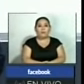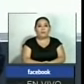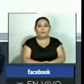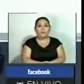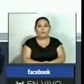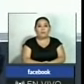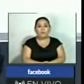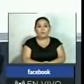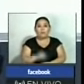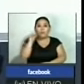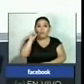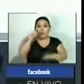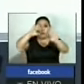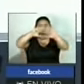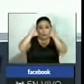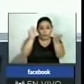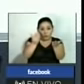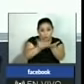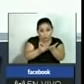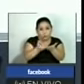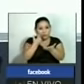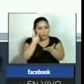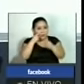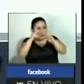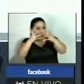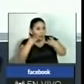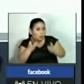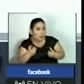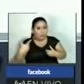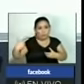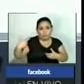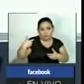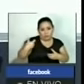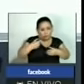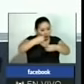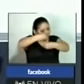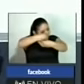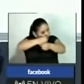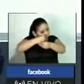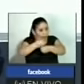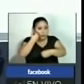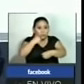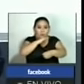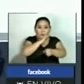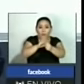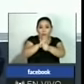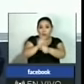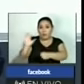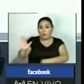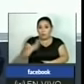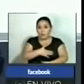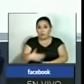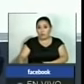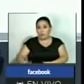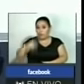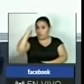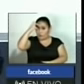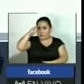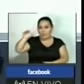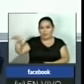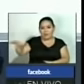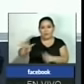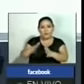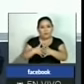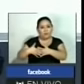Viene con la comunidad internacional volcada en la búsqueda y desarrollo de una vacuna contra el COVID-19. El presidente Donald Trump, el presidente de los Estados Unidos,